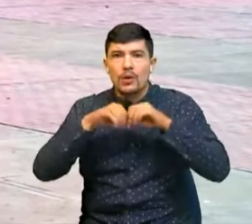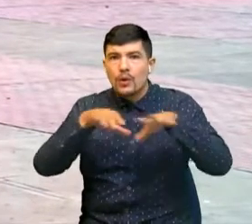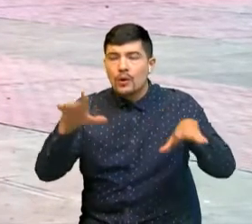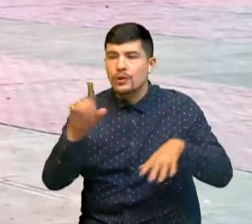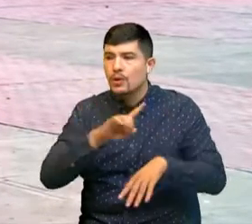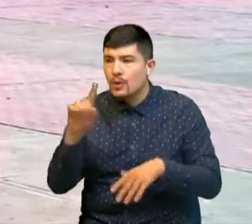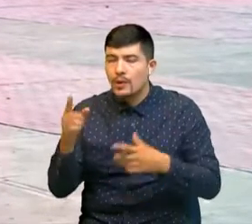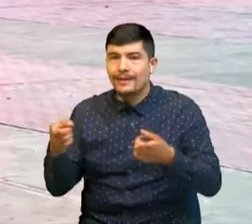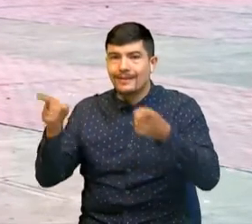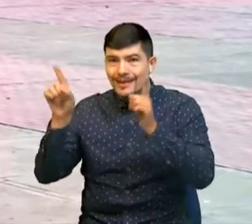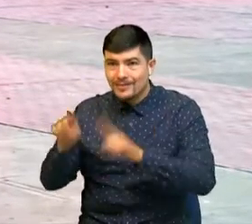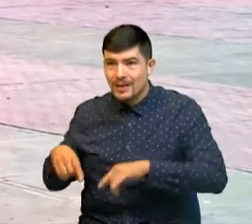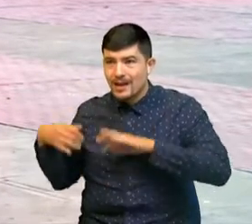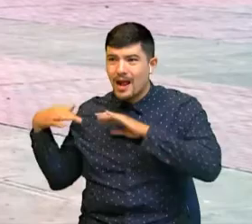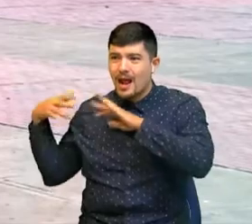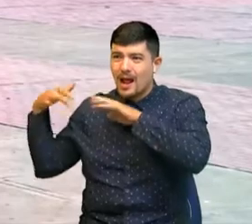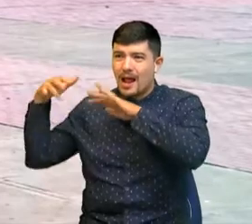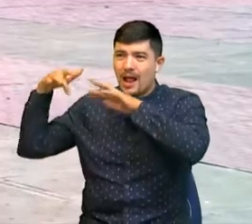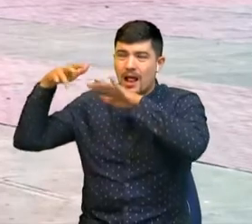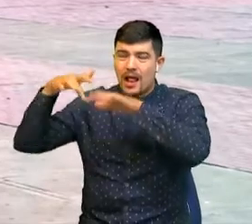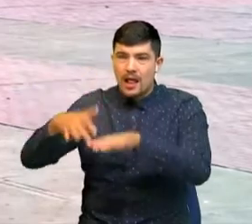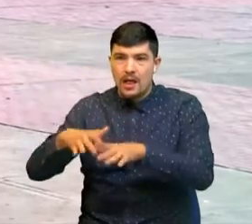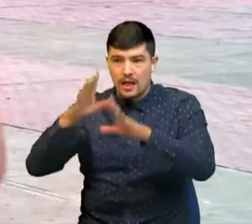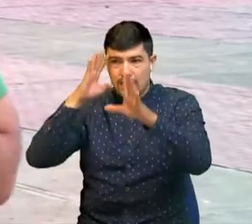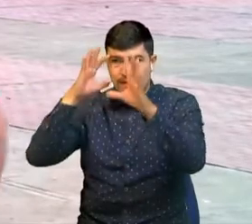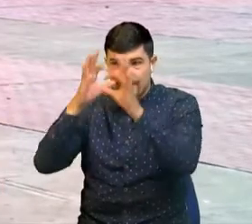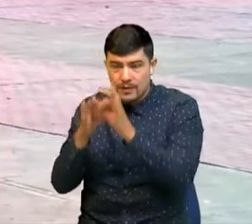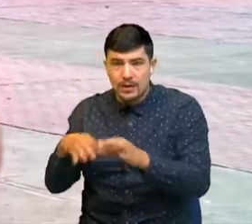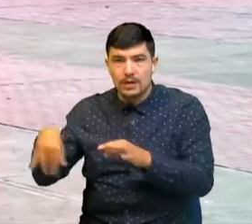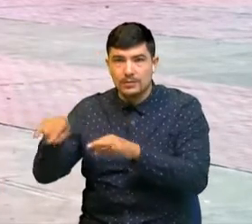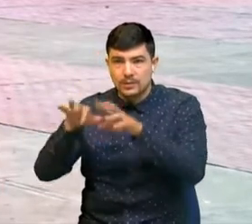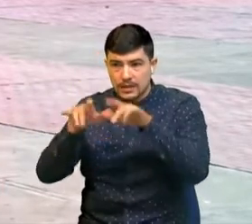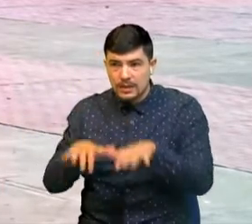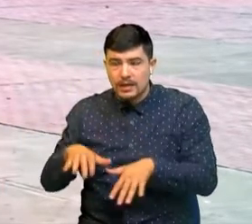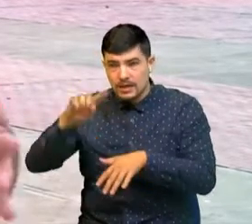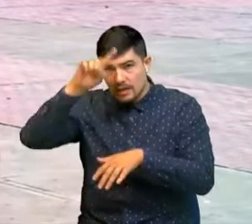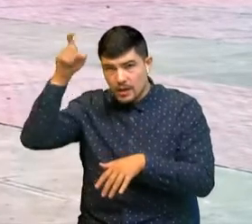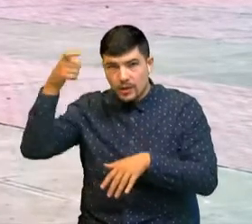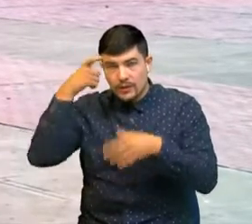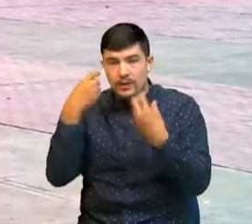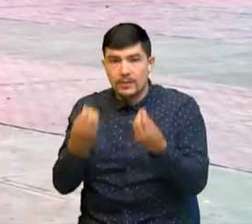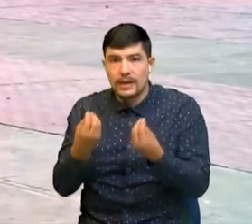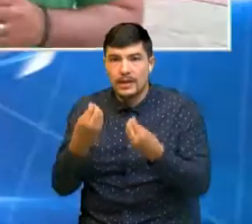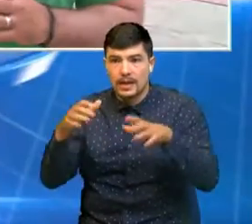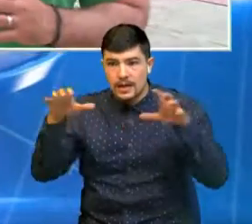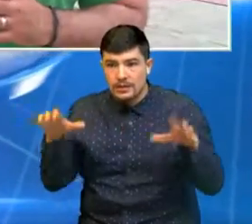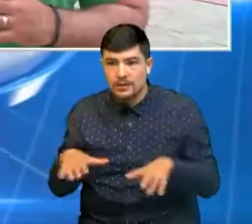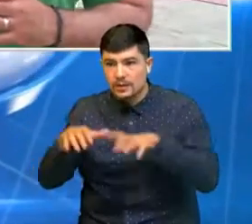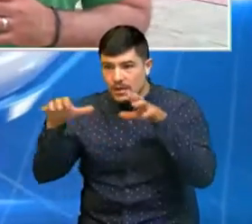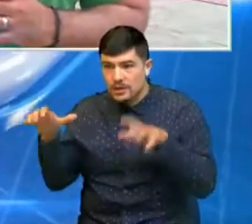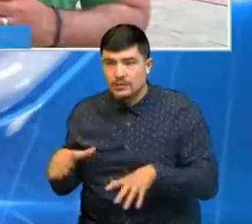que también sean plasmadas o direccionadas hacia la Secretaría de Gobierno para poder tomar medidas.